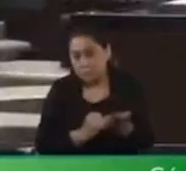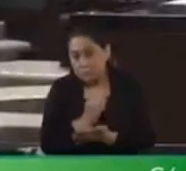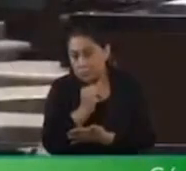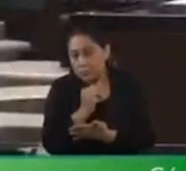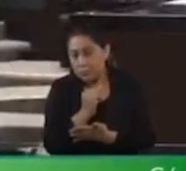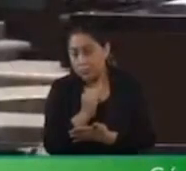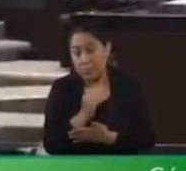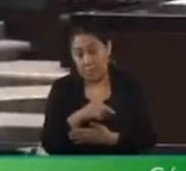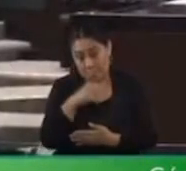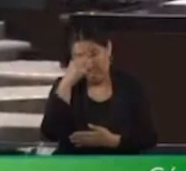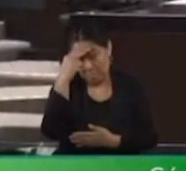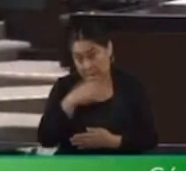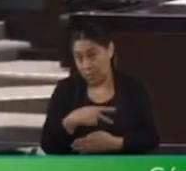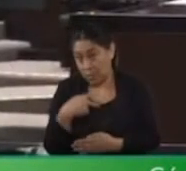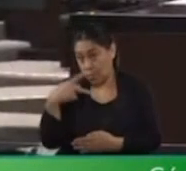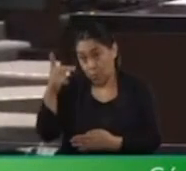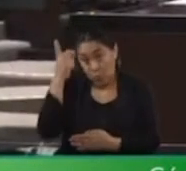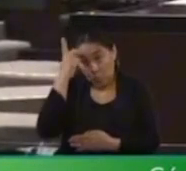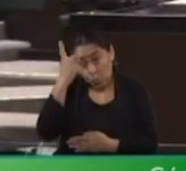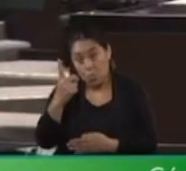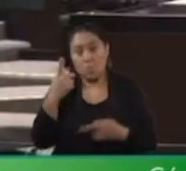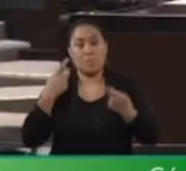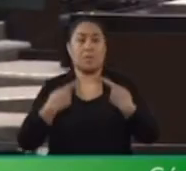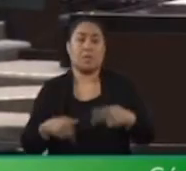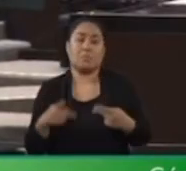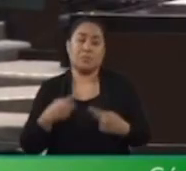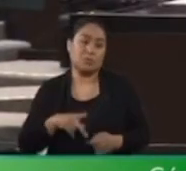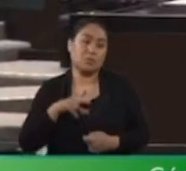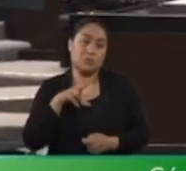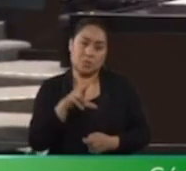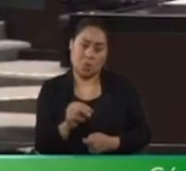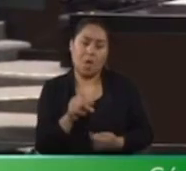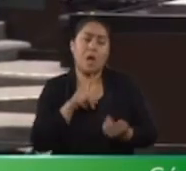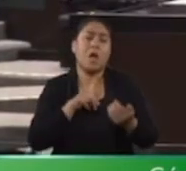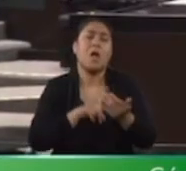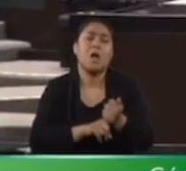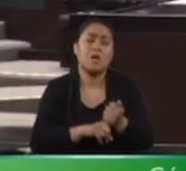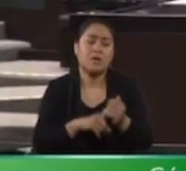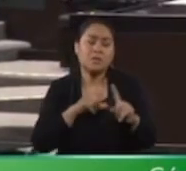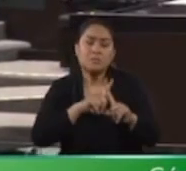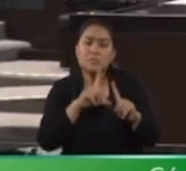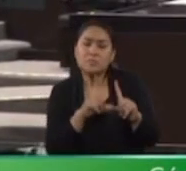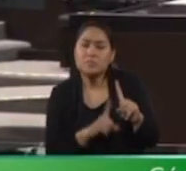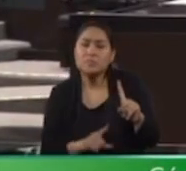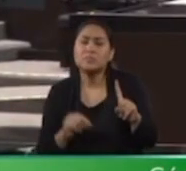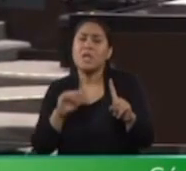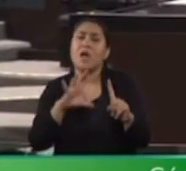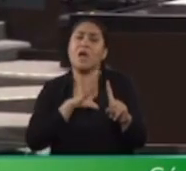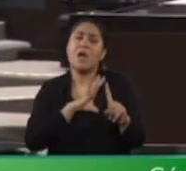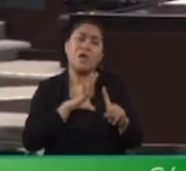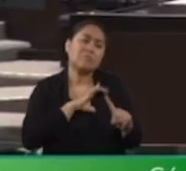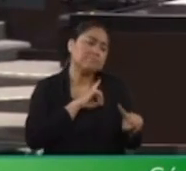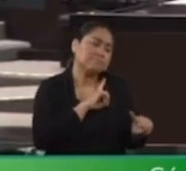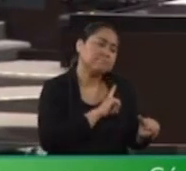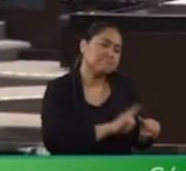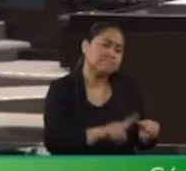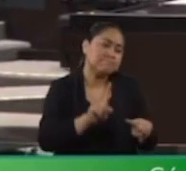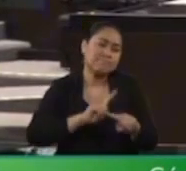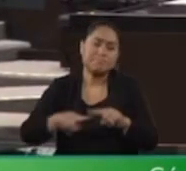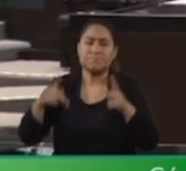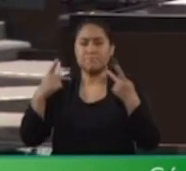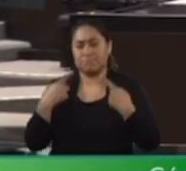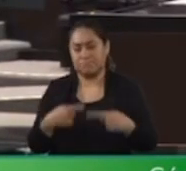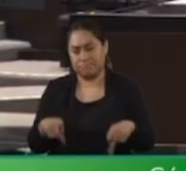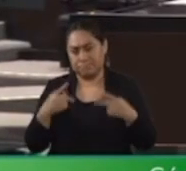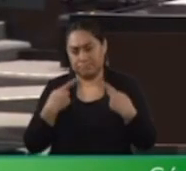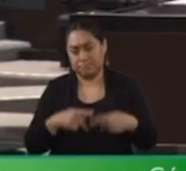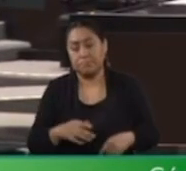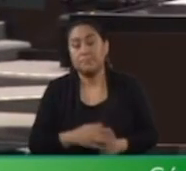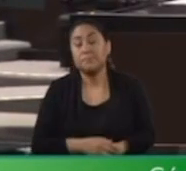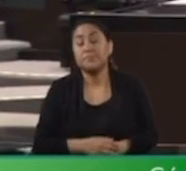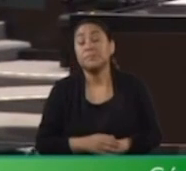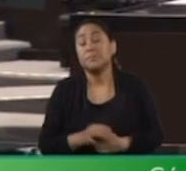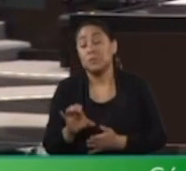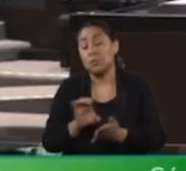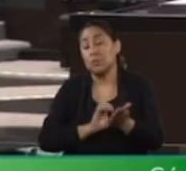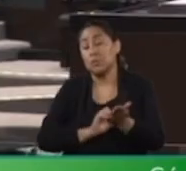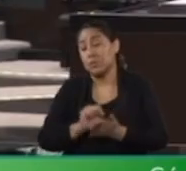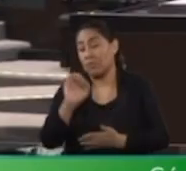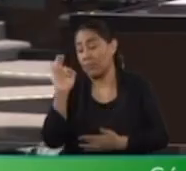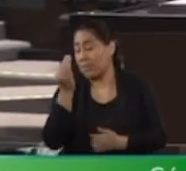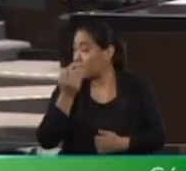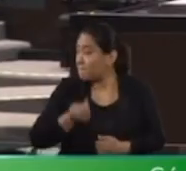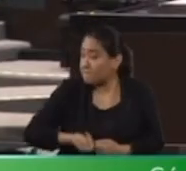hombre sino que se trataba de una nación plural y diversa la primera Federal fue